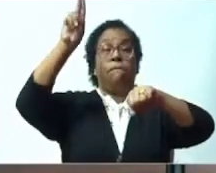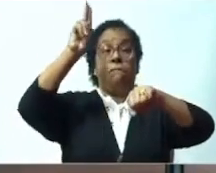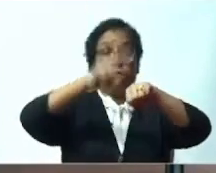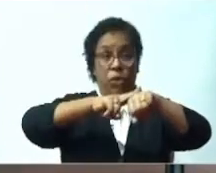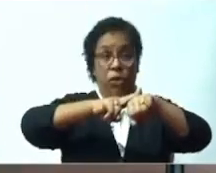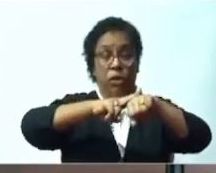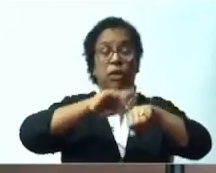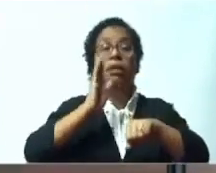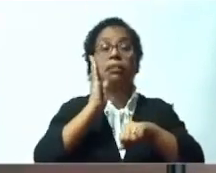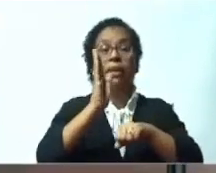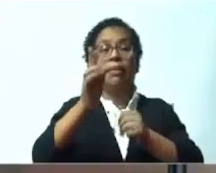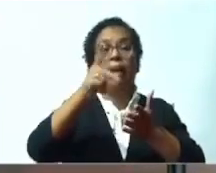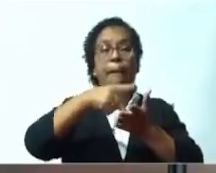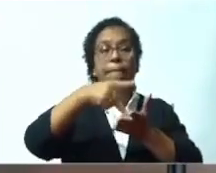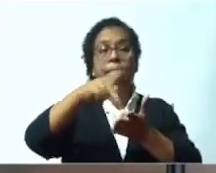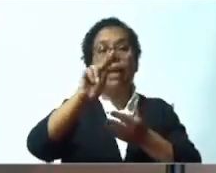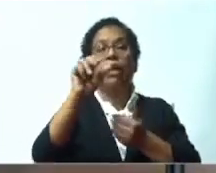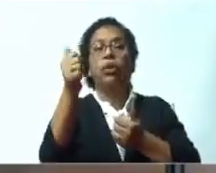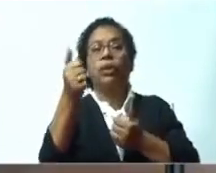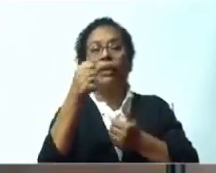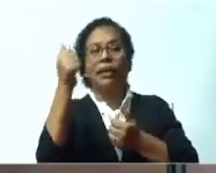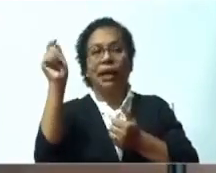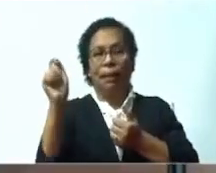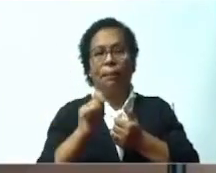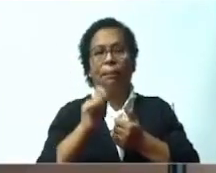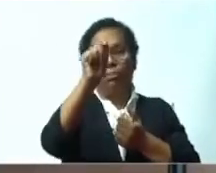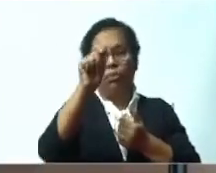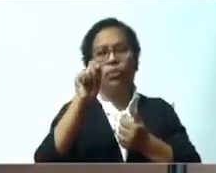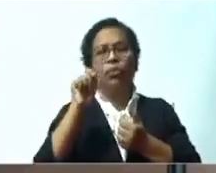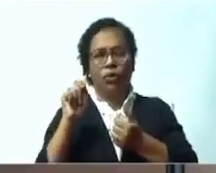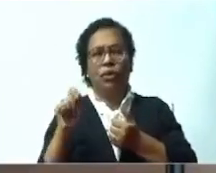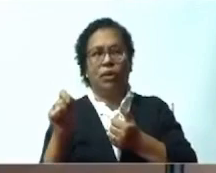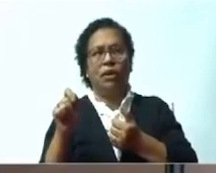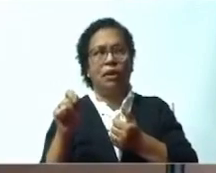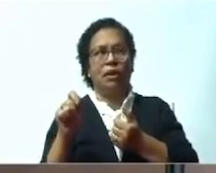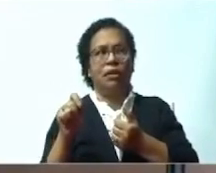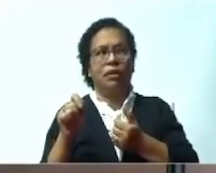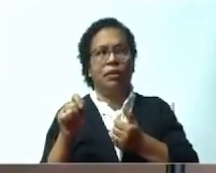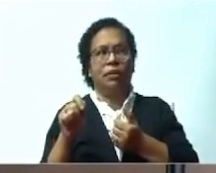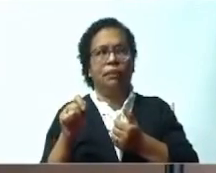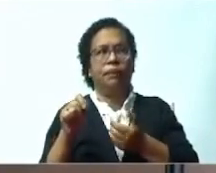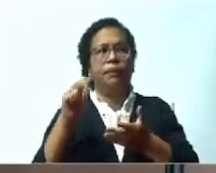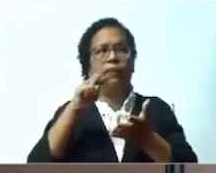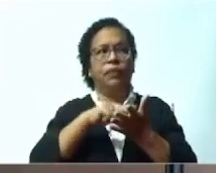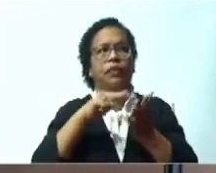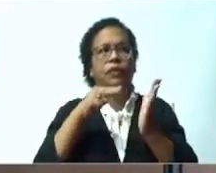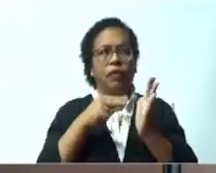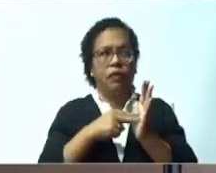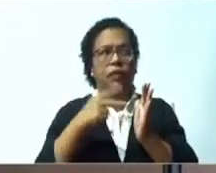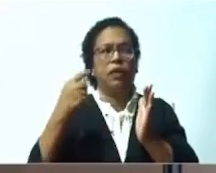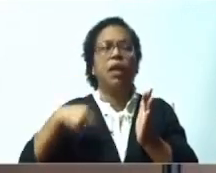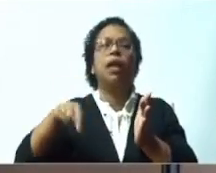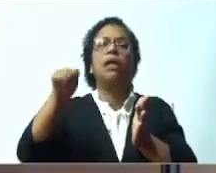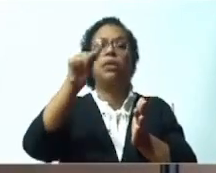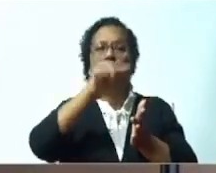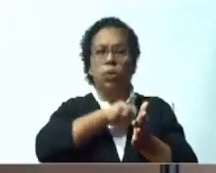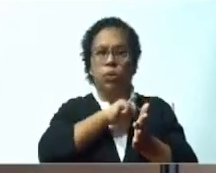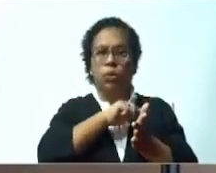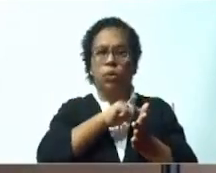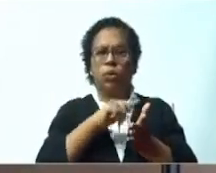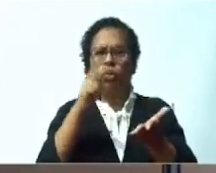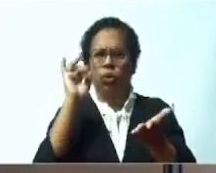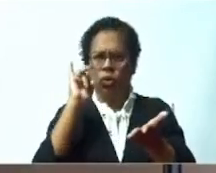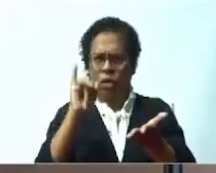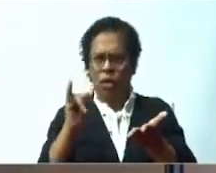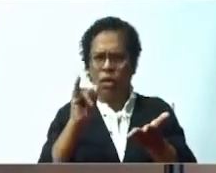Dominicana. O sea, lo que nosotros estamos haciendo en esta reformación y en esta modificación del